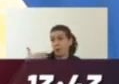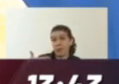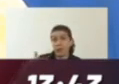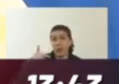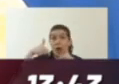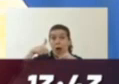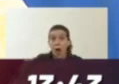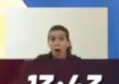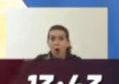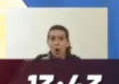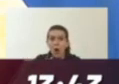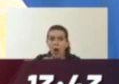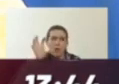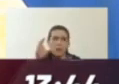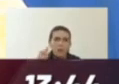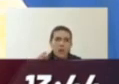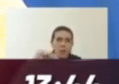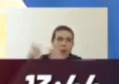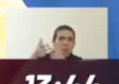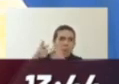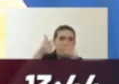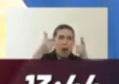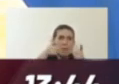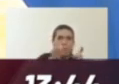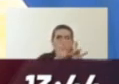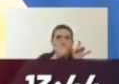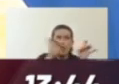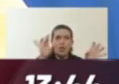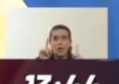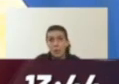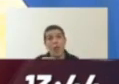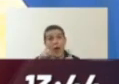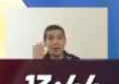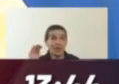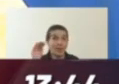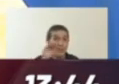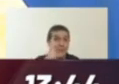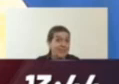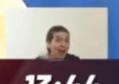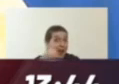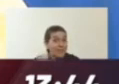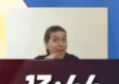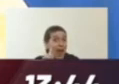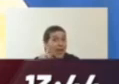lugares y entonces tenemos que llamar la atención de lo que nos está pasando.